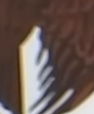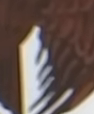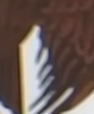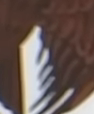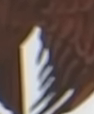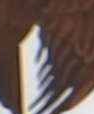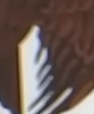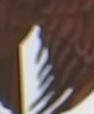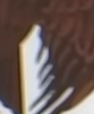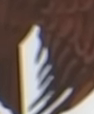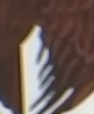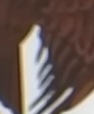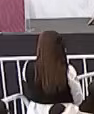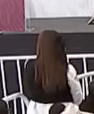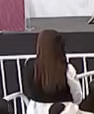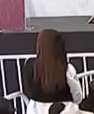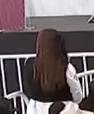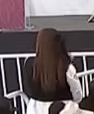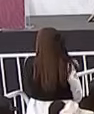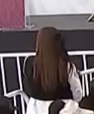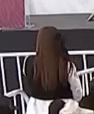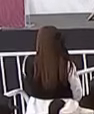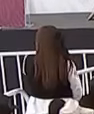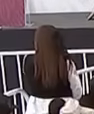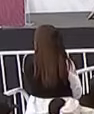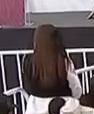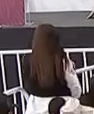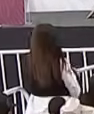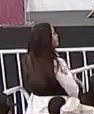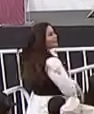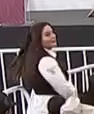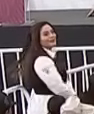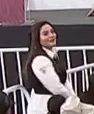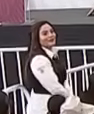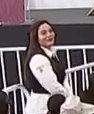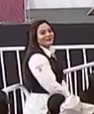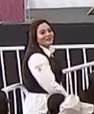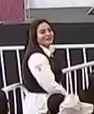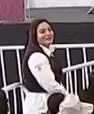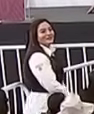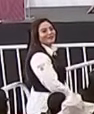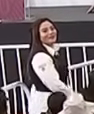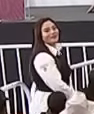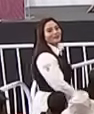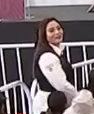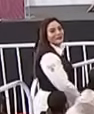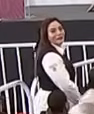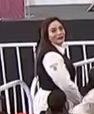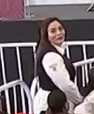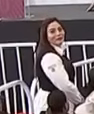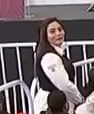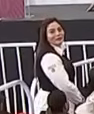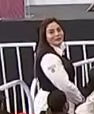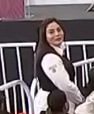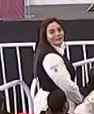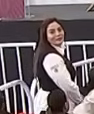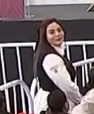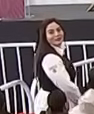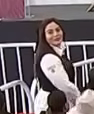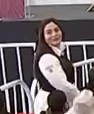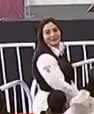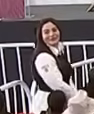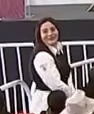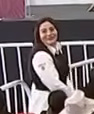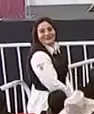todos los integrantes del Presidium, mis compañeros y compañeras del